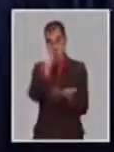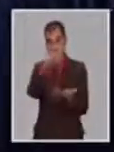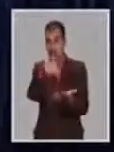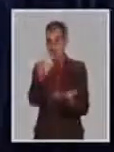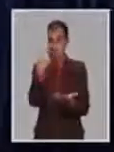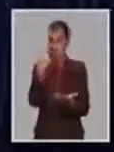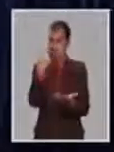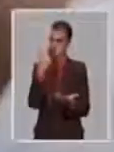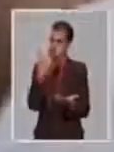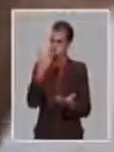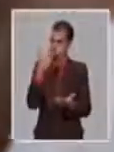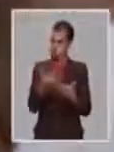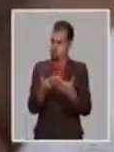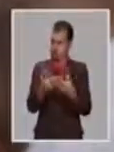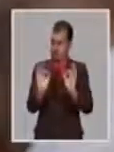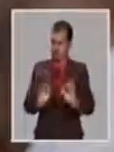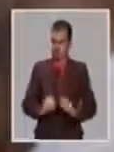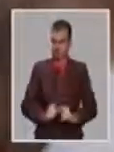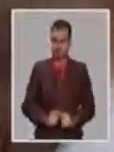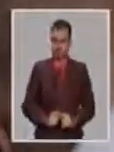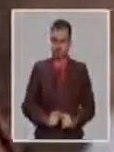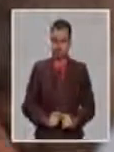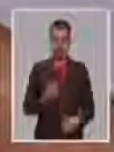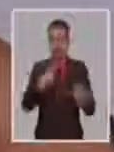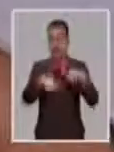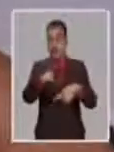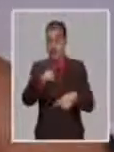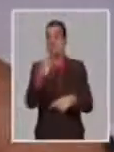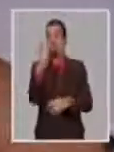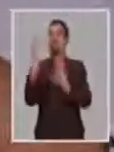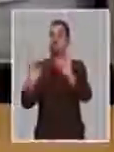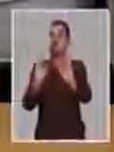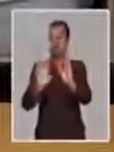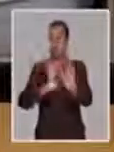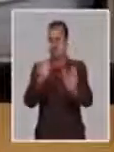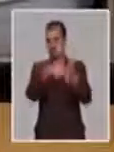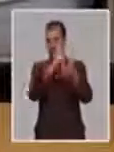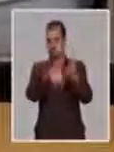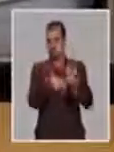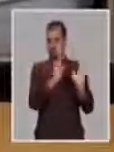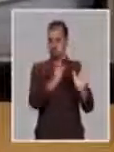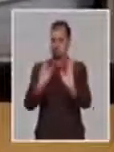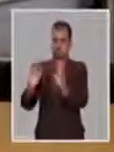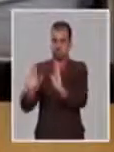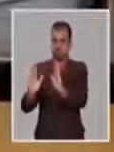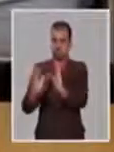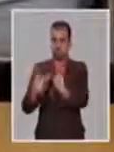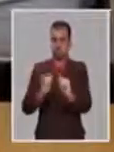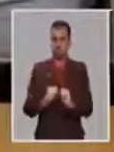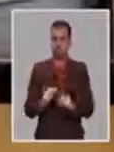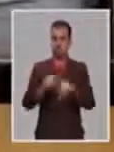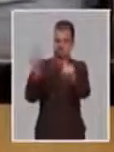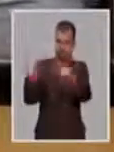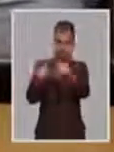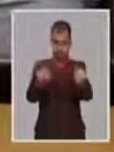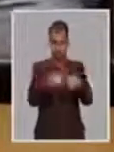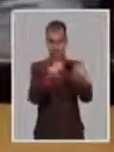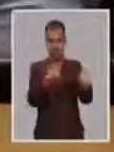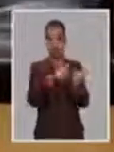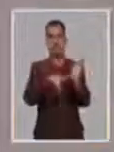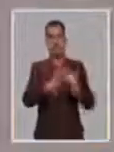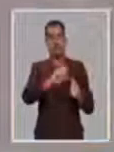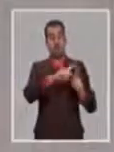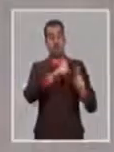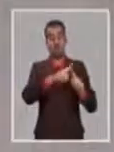sitio clínico de buenas prácticas. Para la fase 3 se ha diseñado una estrategia multicéntrica donde participarán áreas de salud de